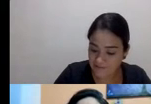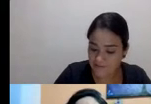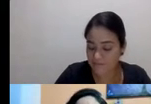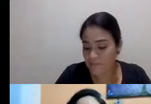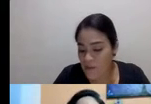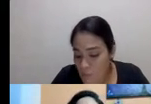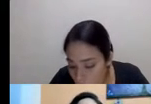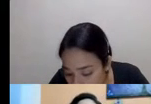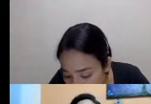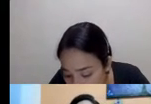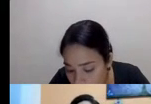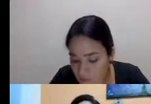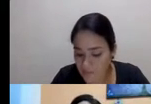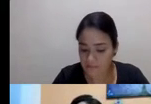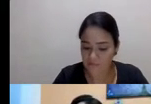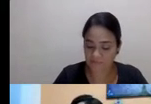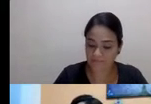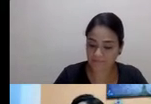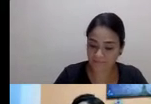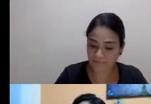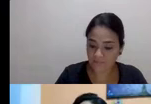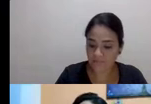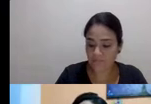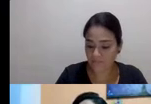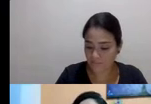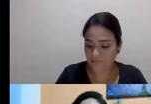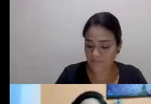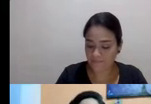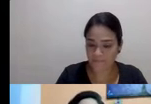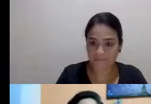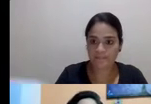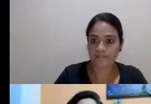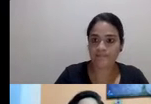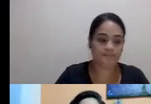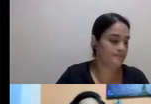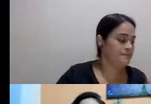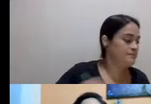Pero esperamos que al término de este semestre se pueda empezar.